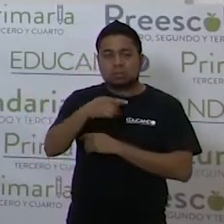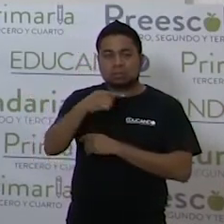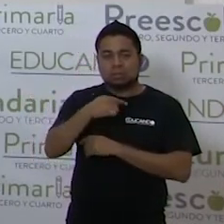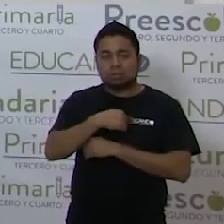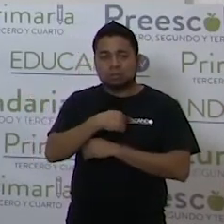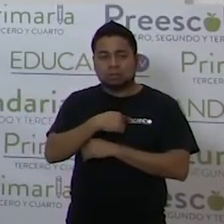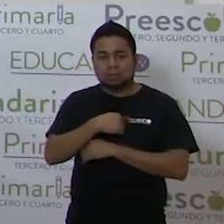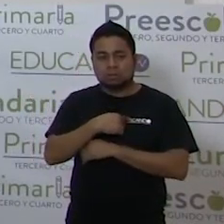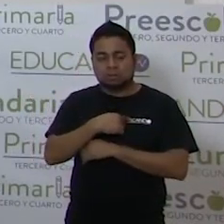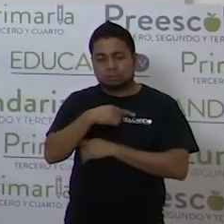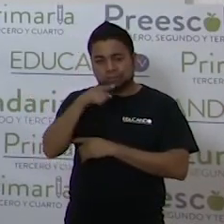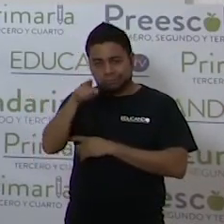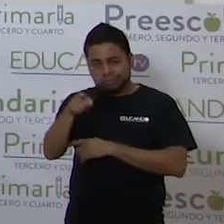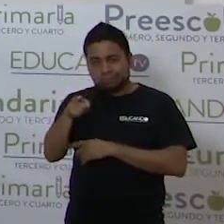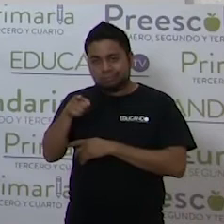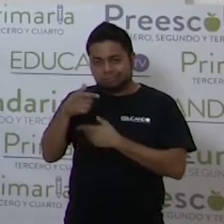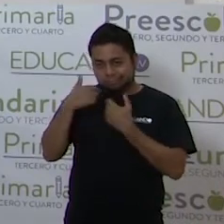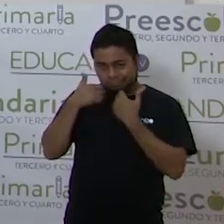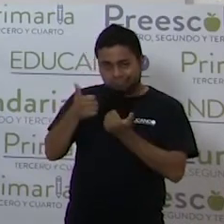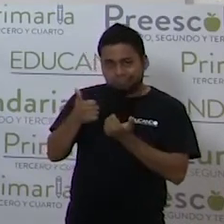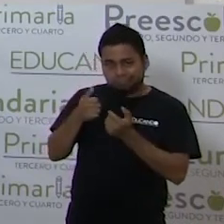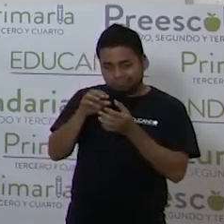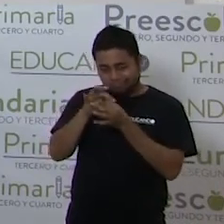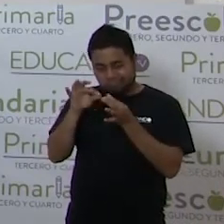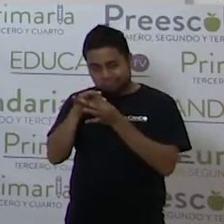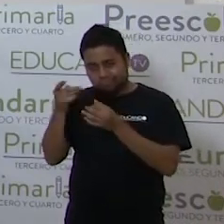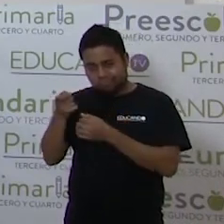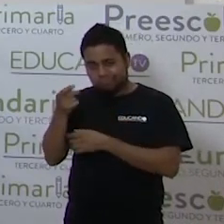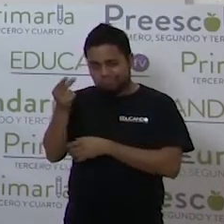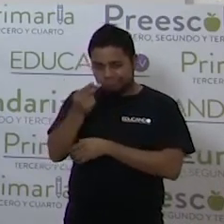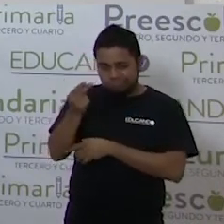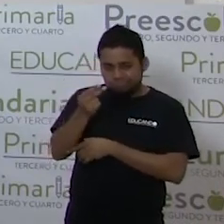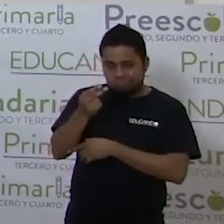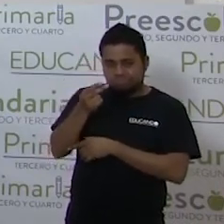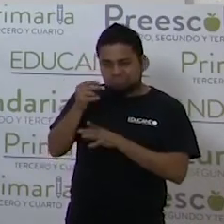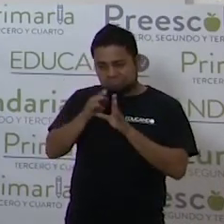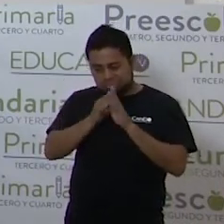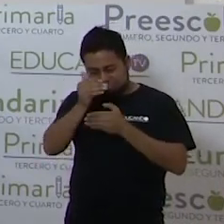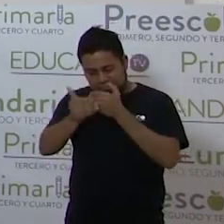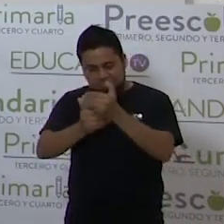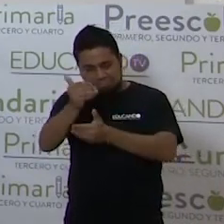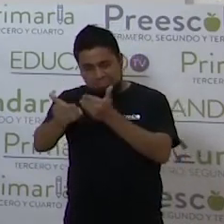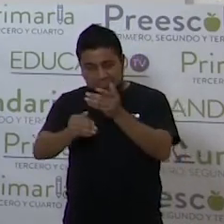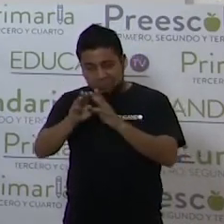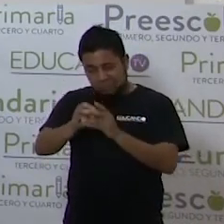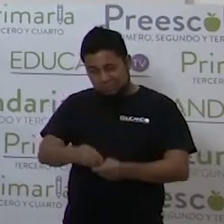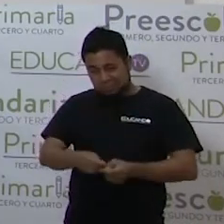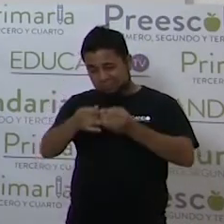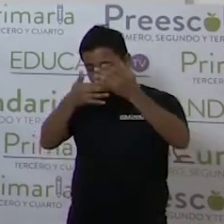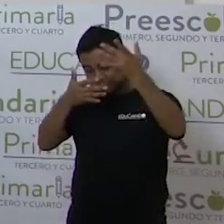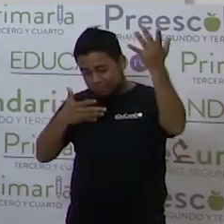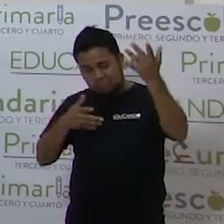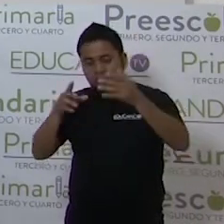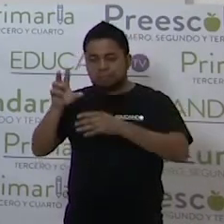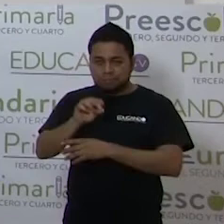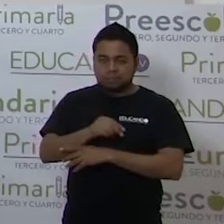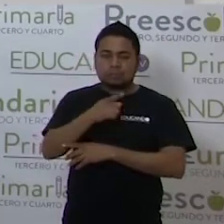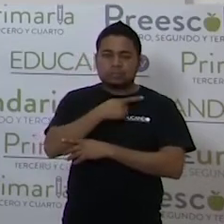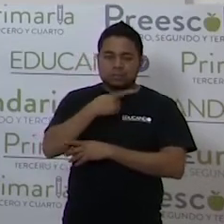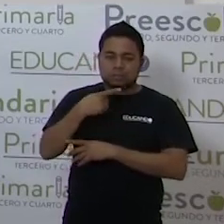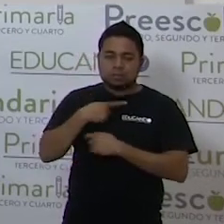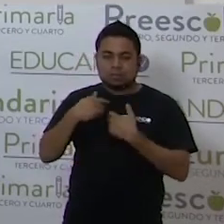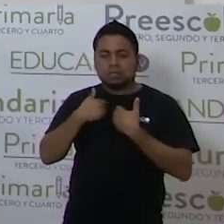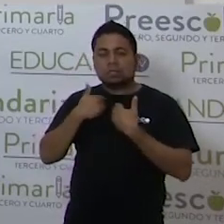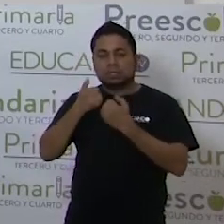explicar es no es necesario que ustedes hagan todo el procedimiento pero sí tienen que entender porque